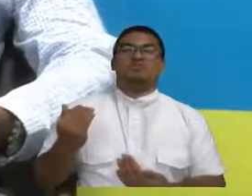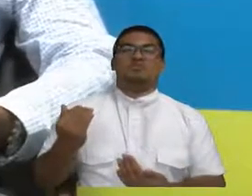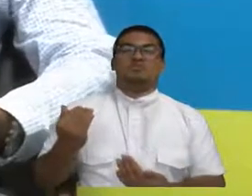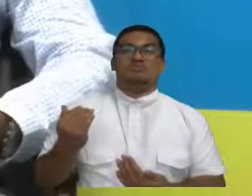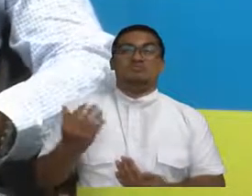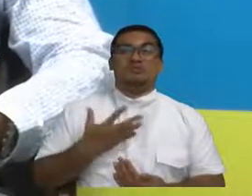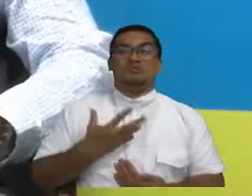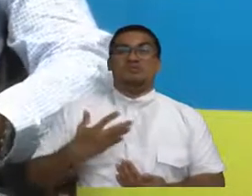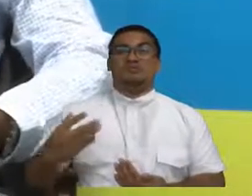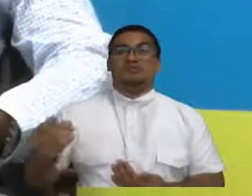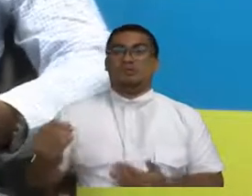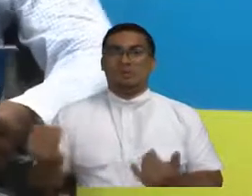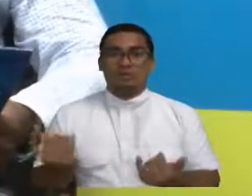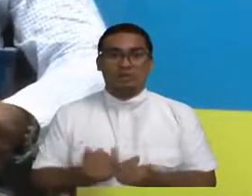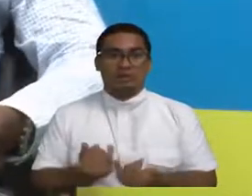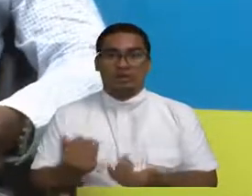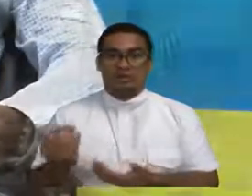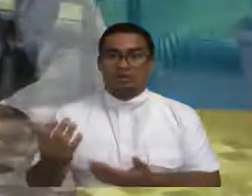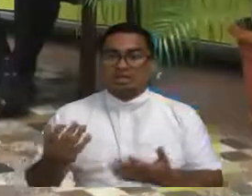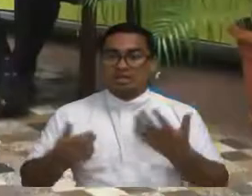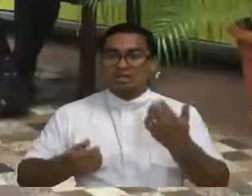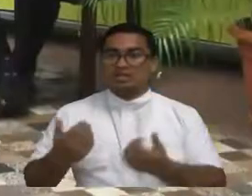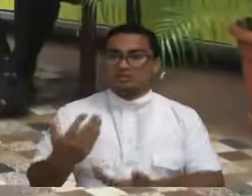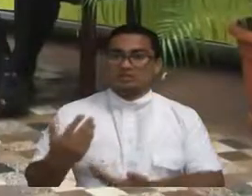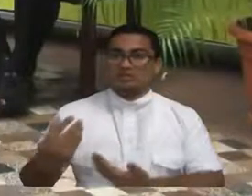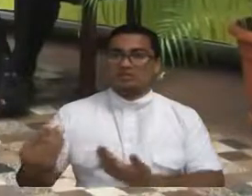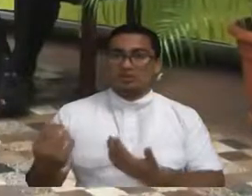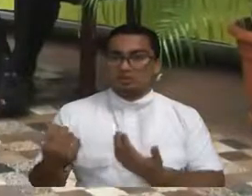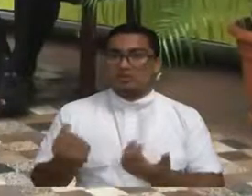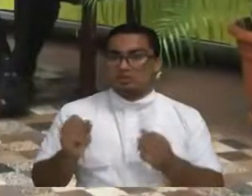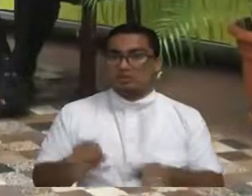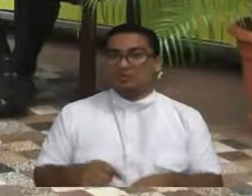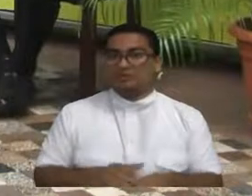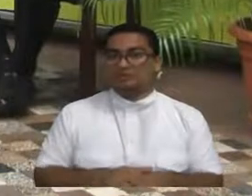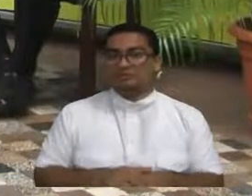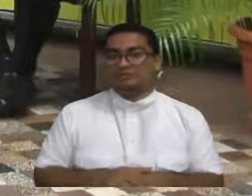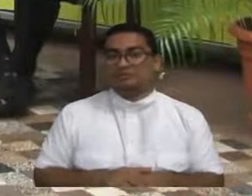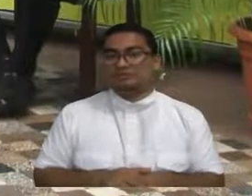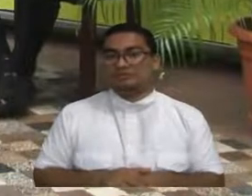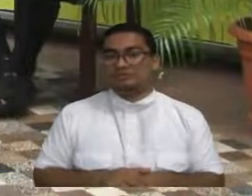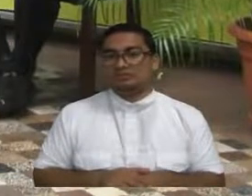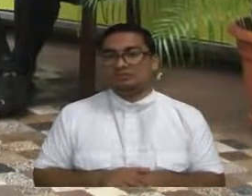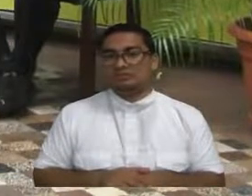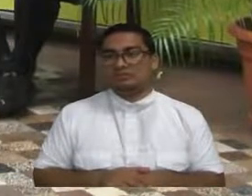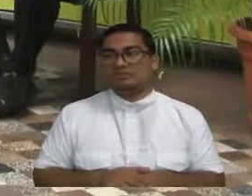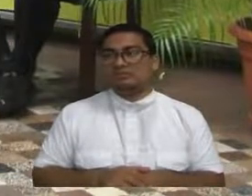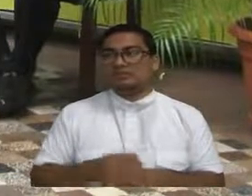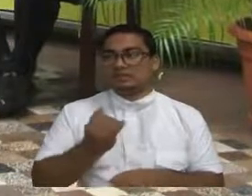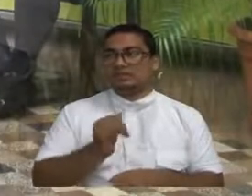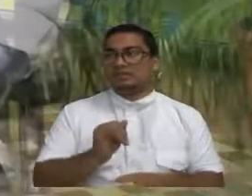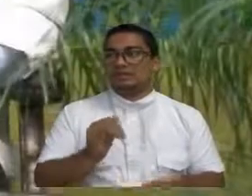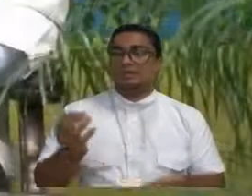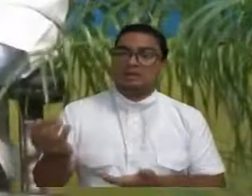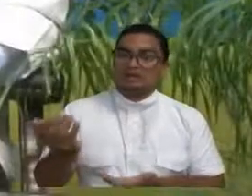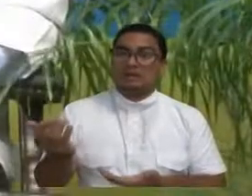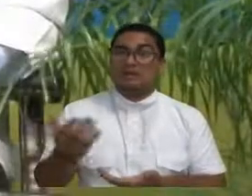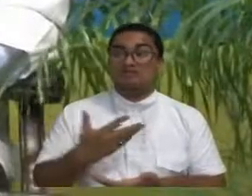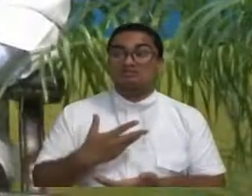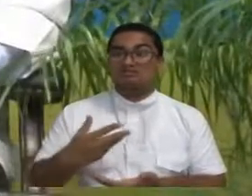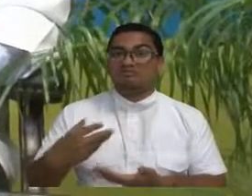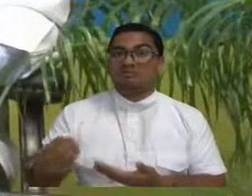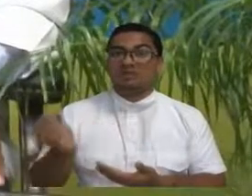la madre a través de la leche. Sí, claro. Los niños perciben todo de la